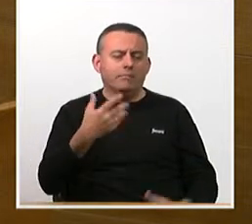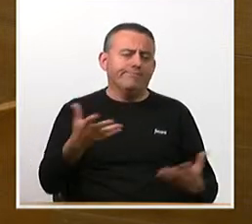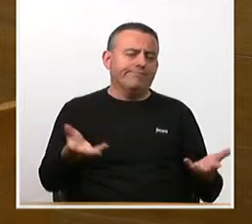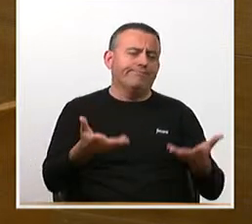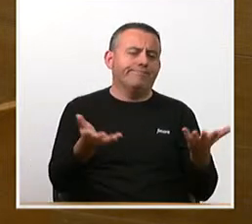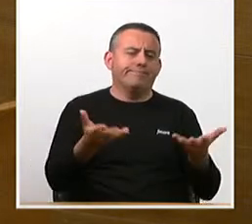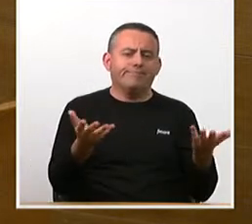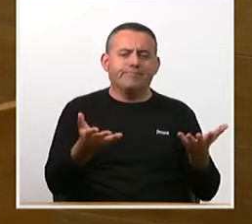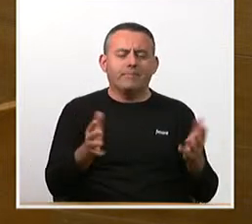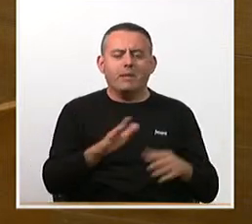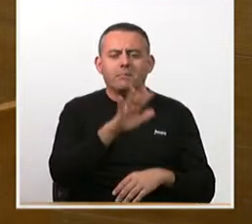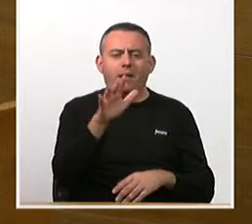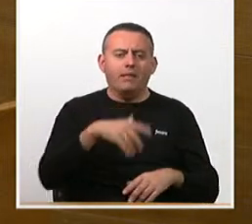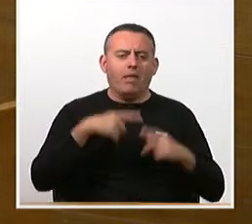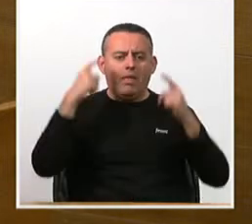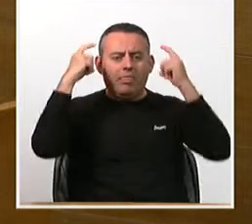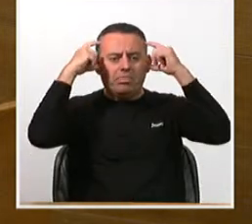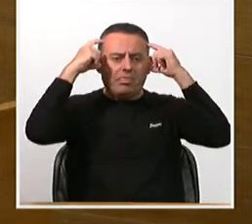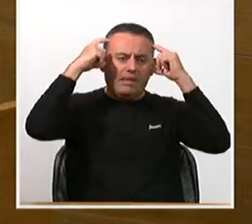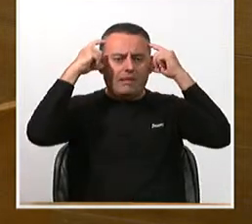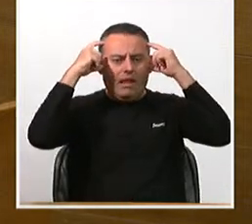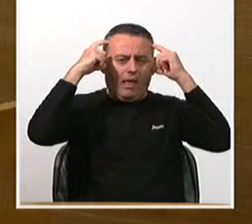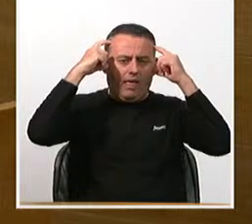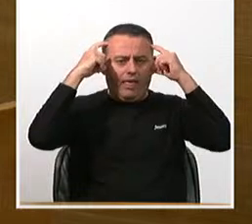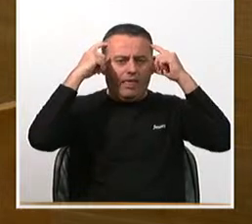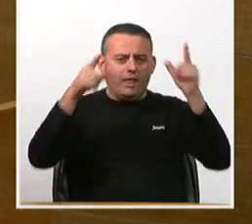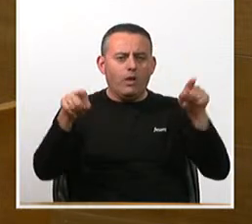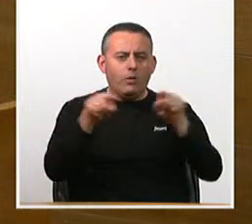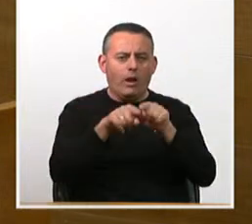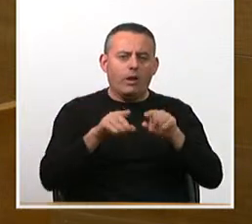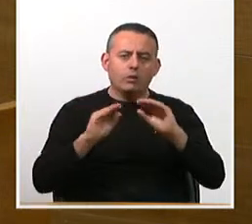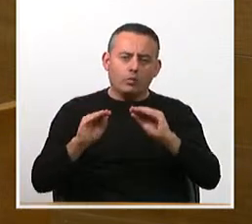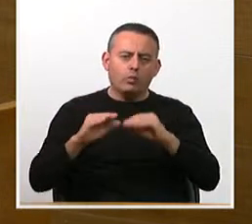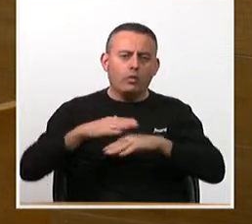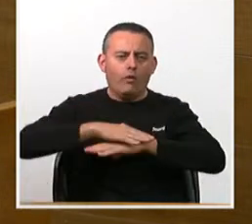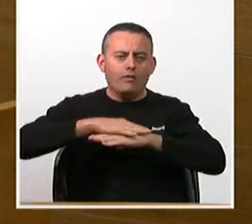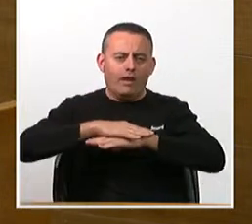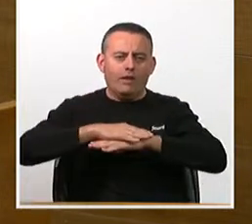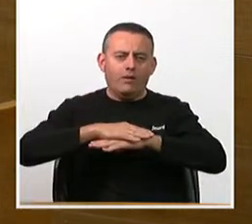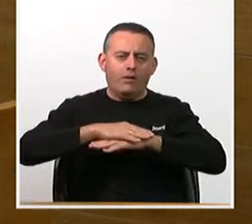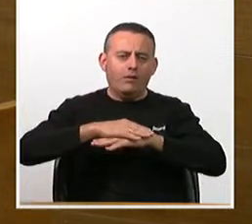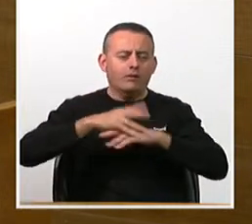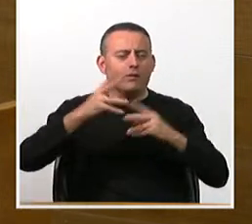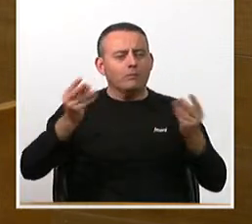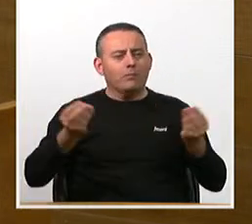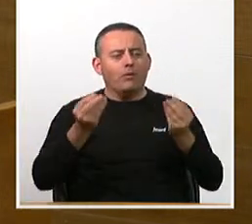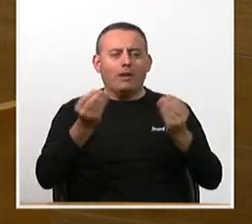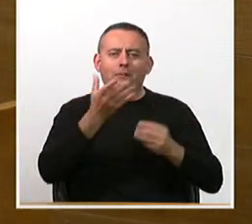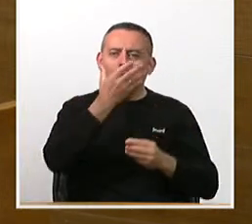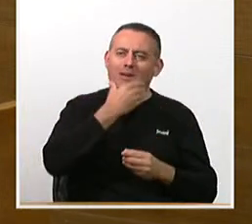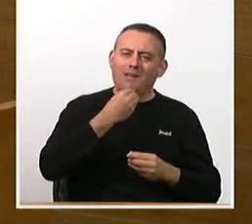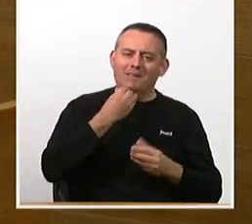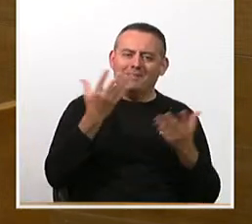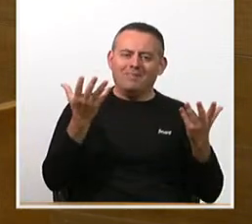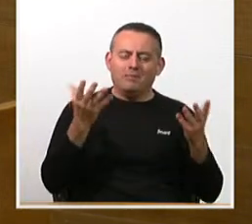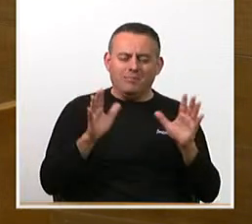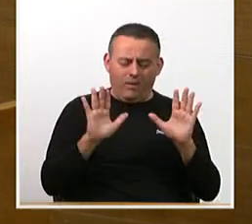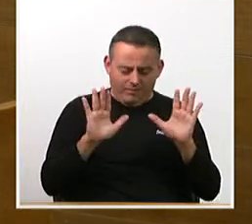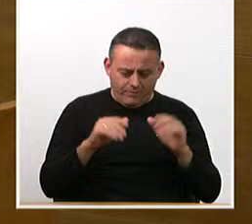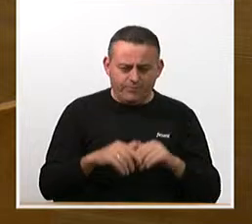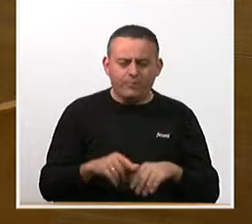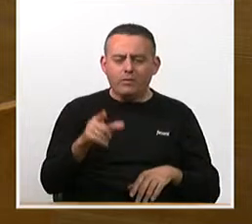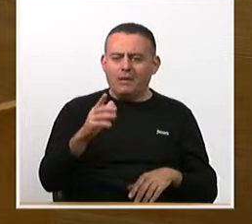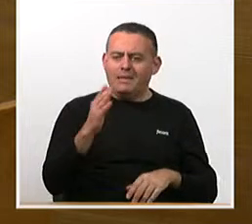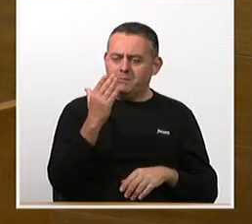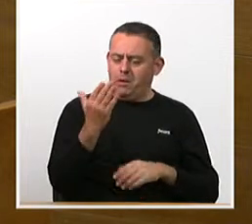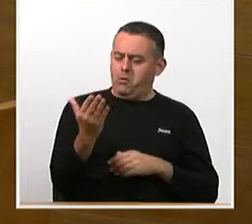hubiera sido Disney World durante su legislativa y como si esto fuera ahora un caos es que ustedes no se han hecho no se miran el espejo alguna vez no hacen